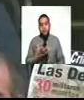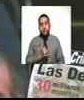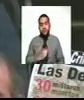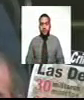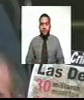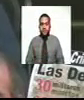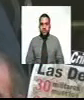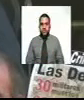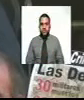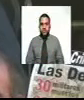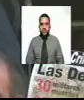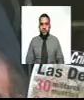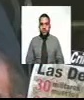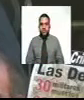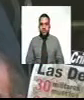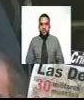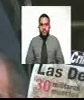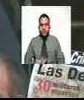Rumores